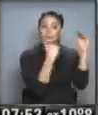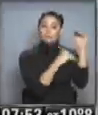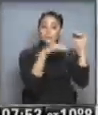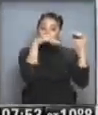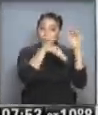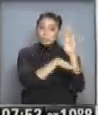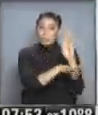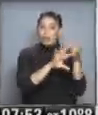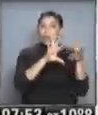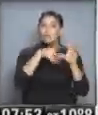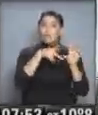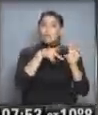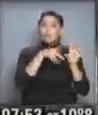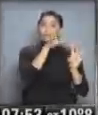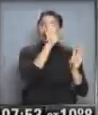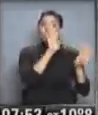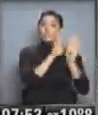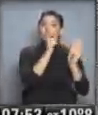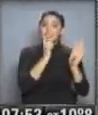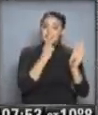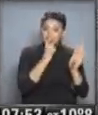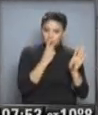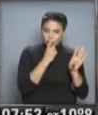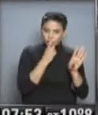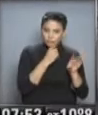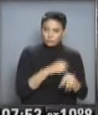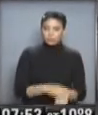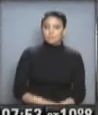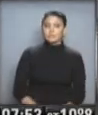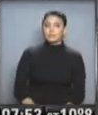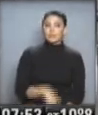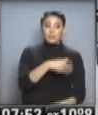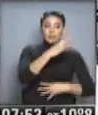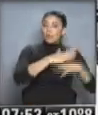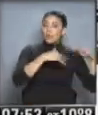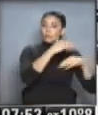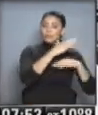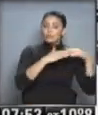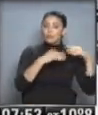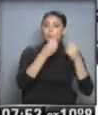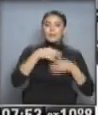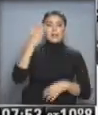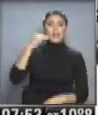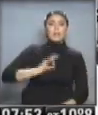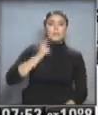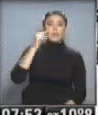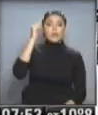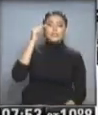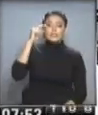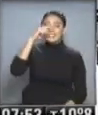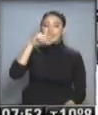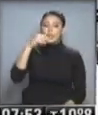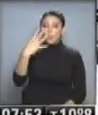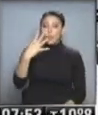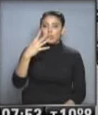través de una puerta de acero. Esta construcción se comenzó en 1974, en